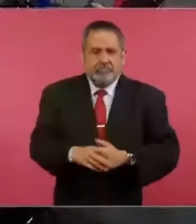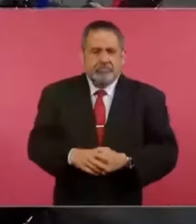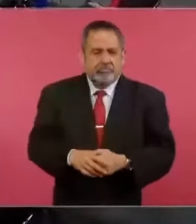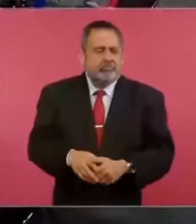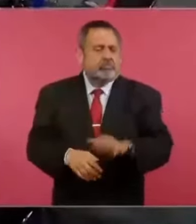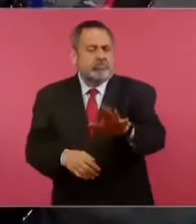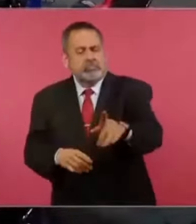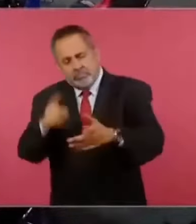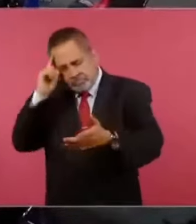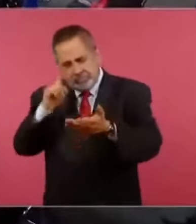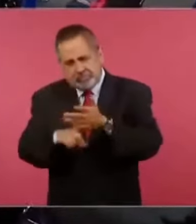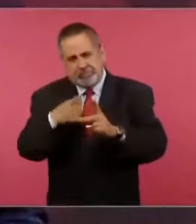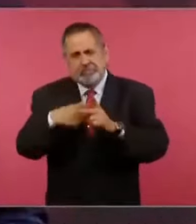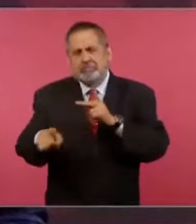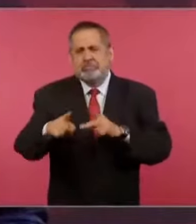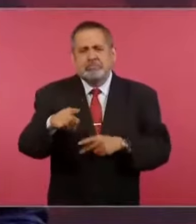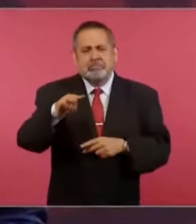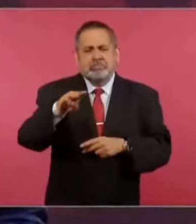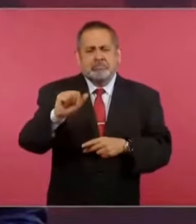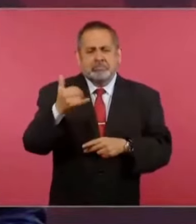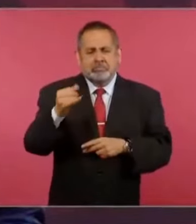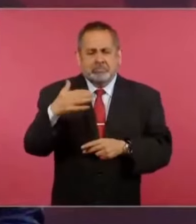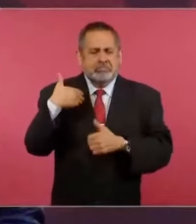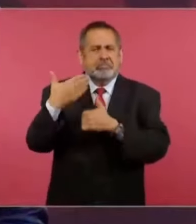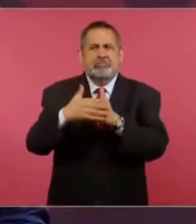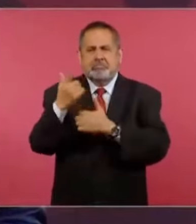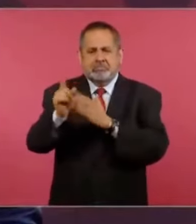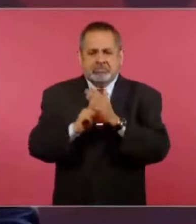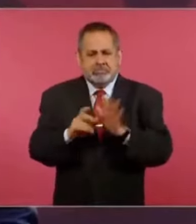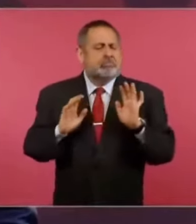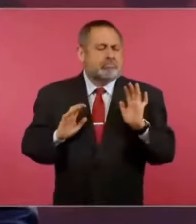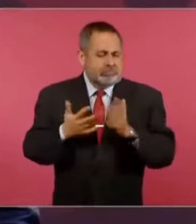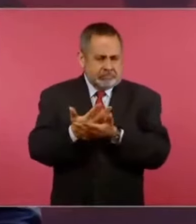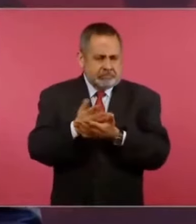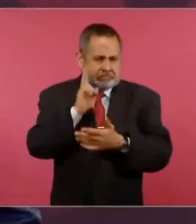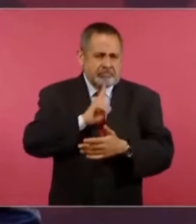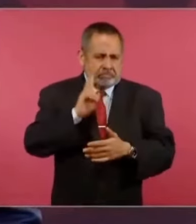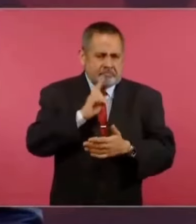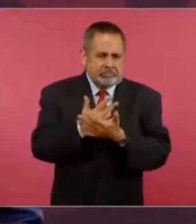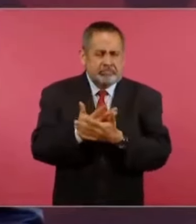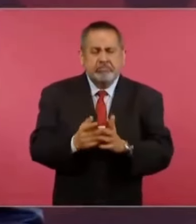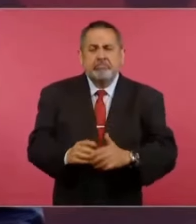mayo, del mes próximo. Vamos a esperar